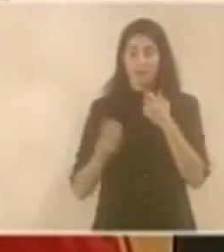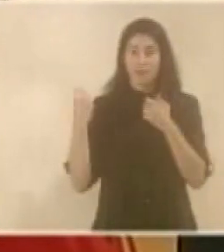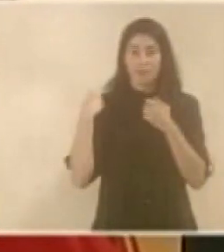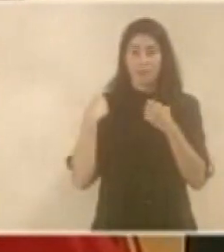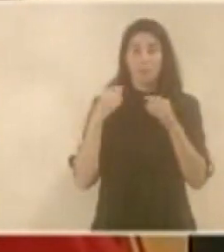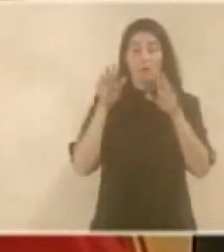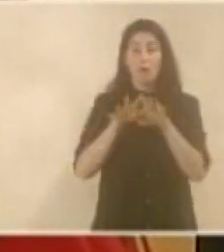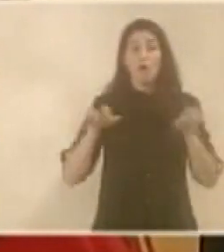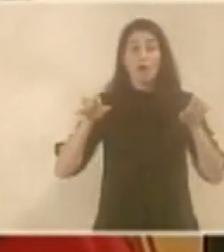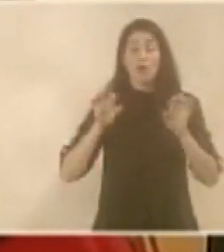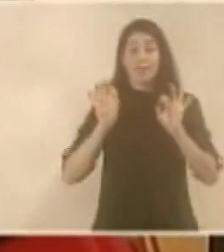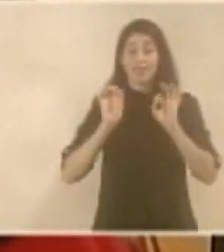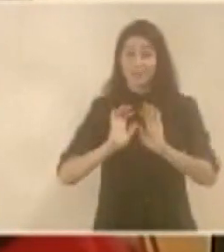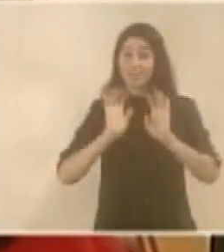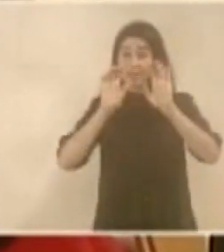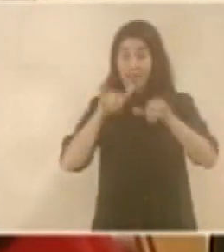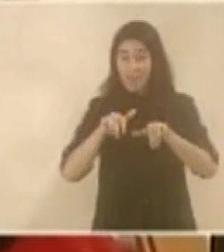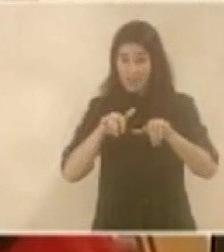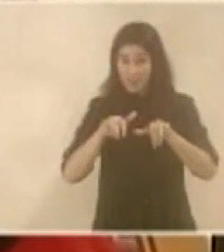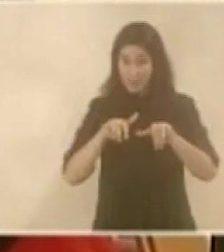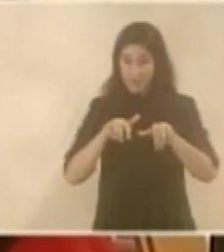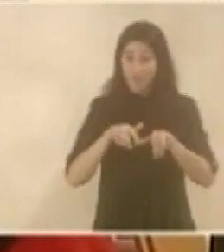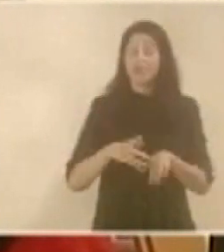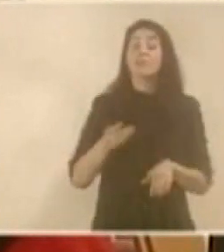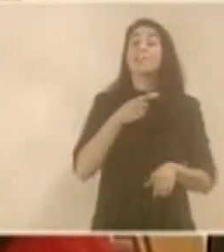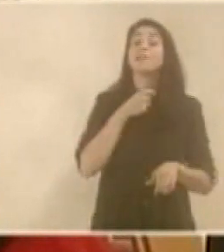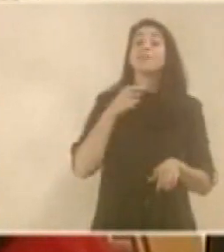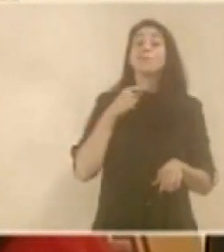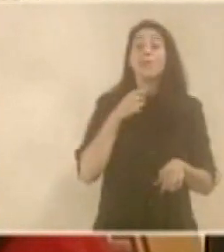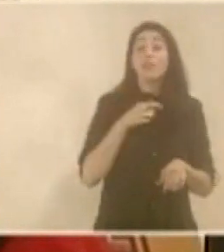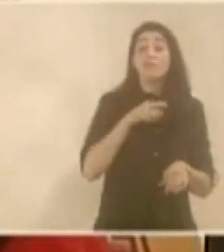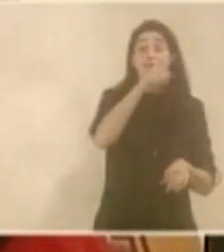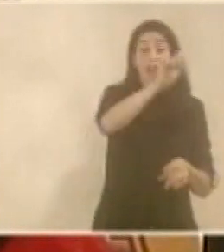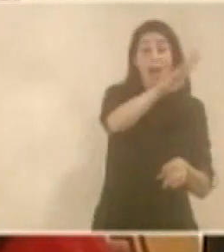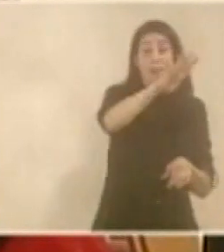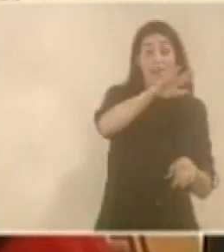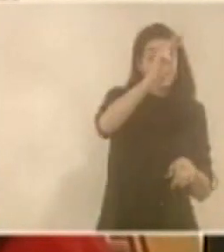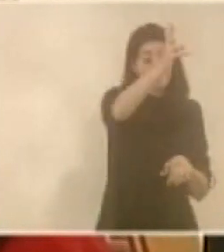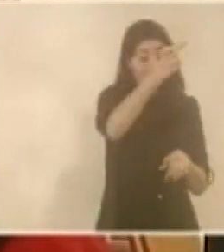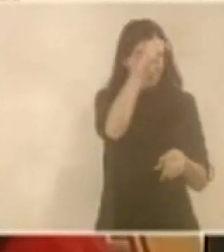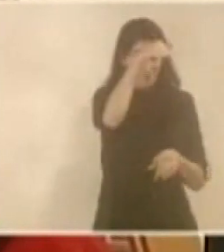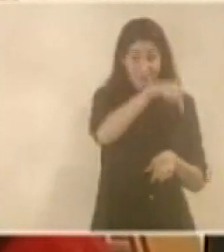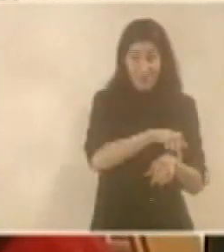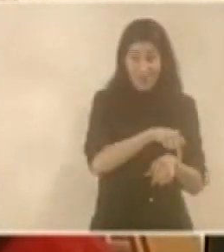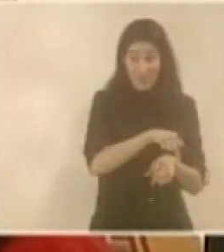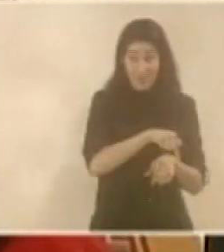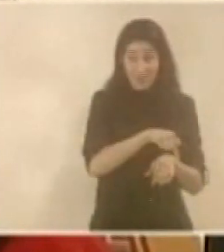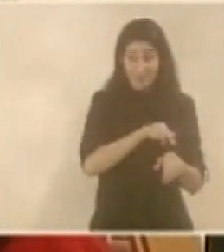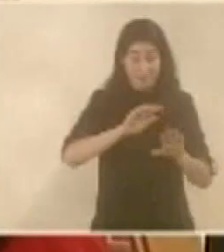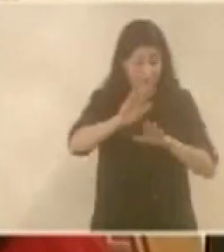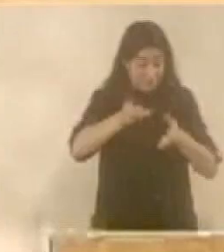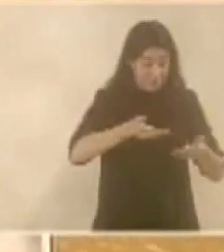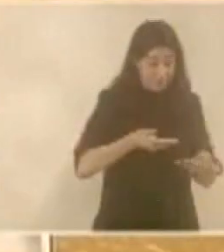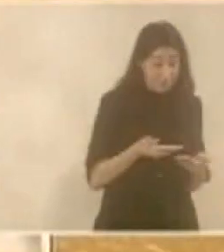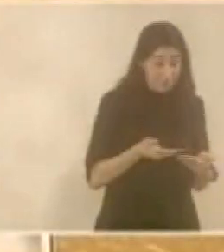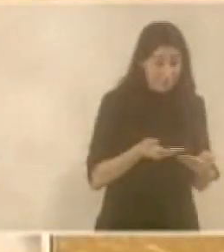que concibió la nación española, definida en la Constitución como la reunión de los españoles de ambos hemisferios, no representó una